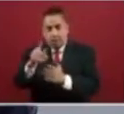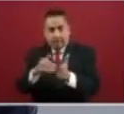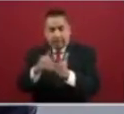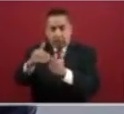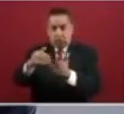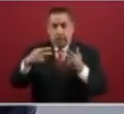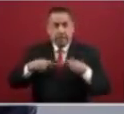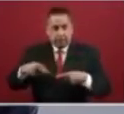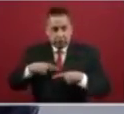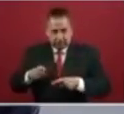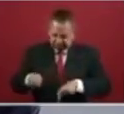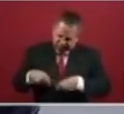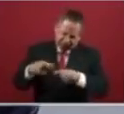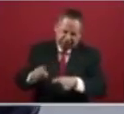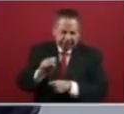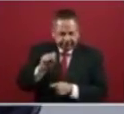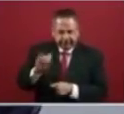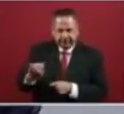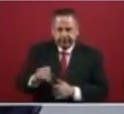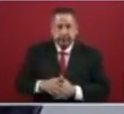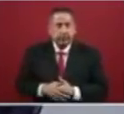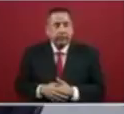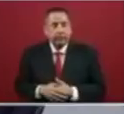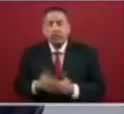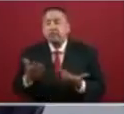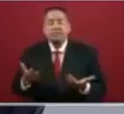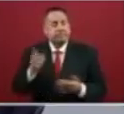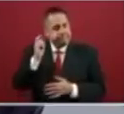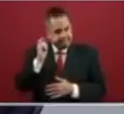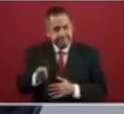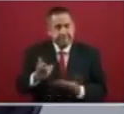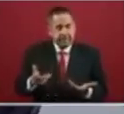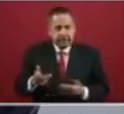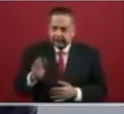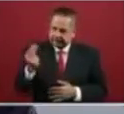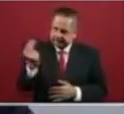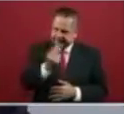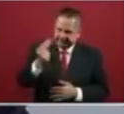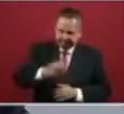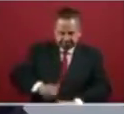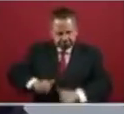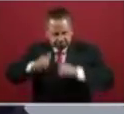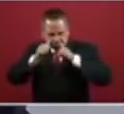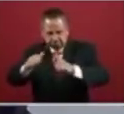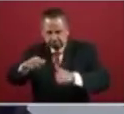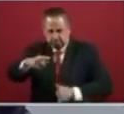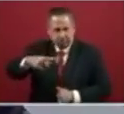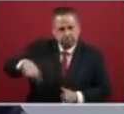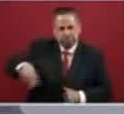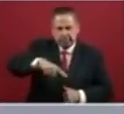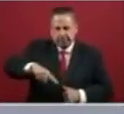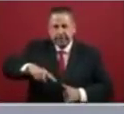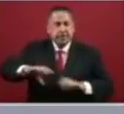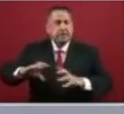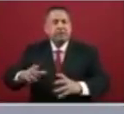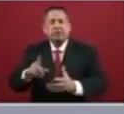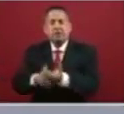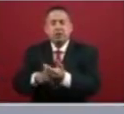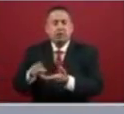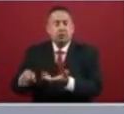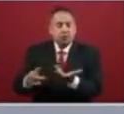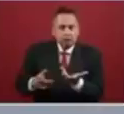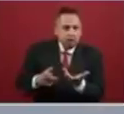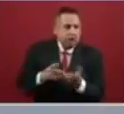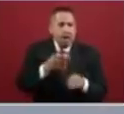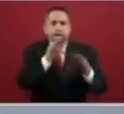de personas, no solo porque es necesario atender a quienes no son